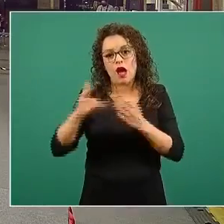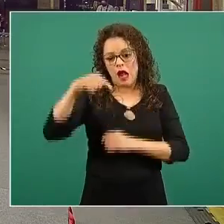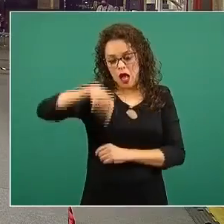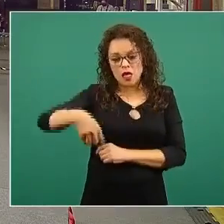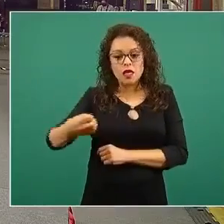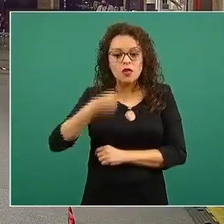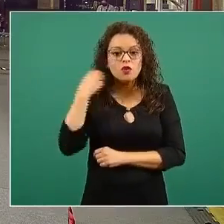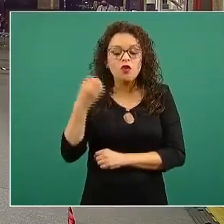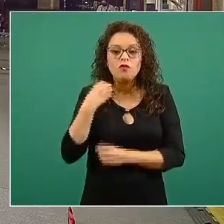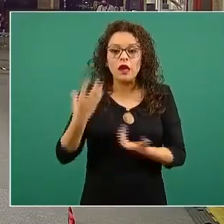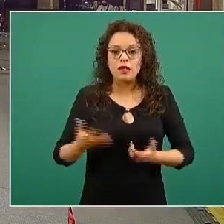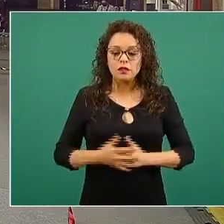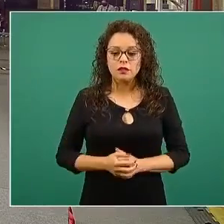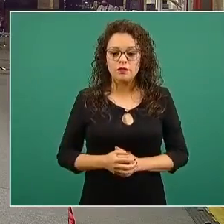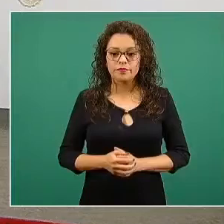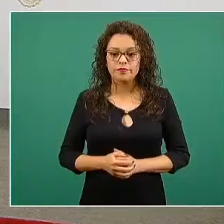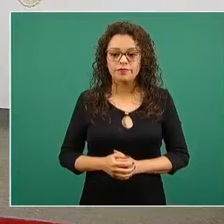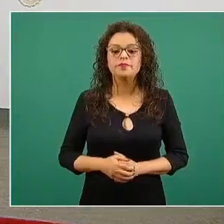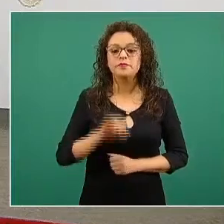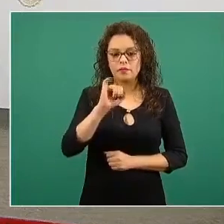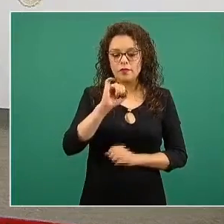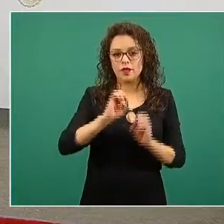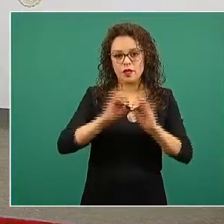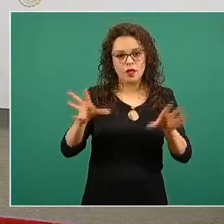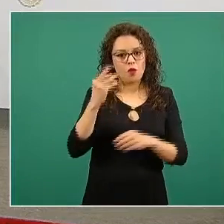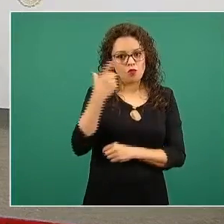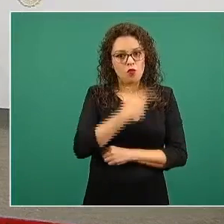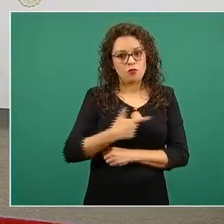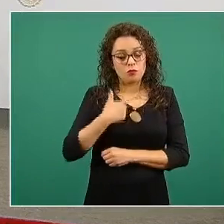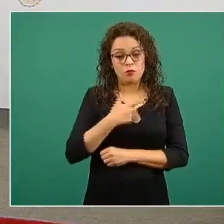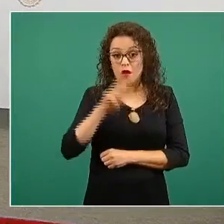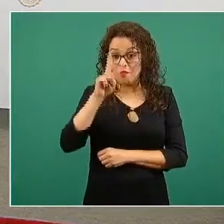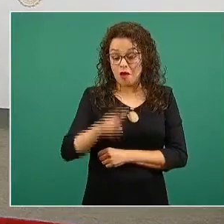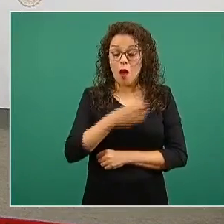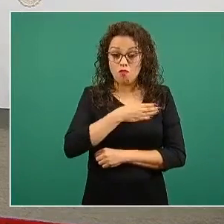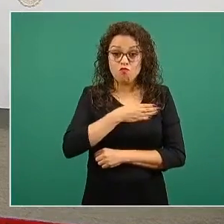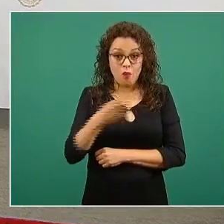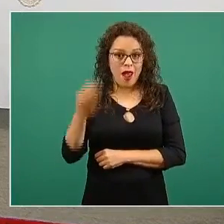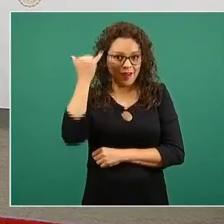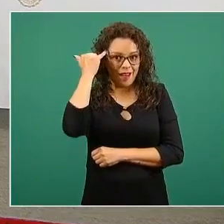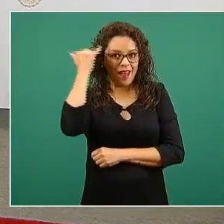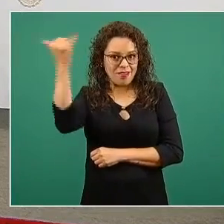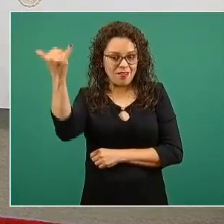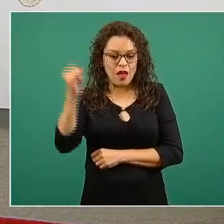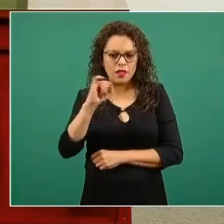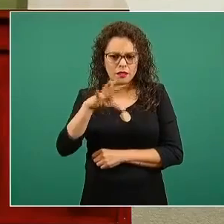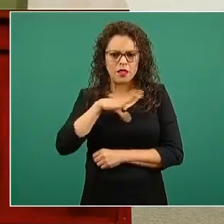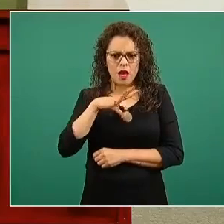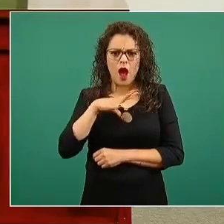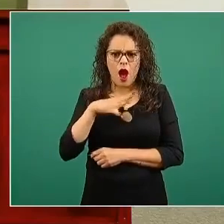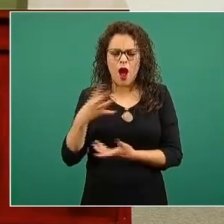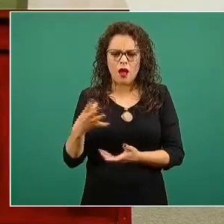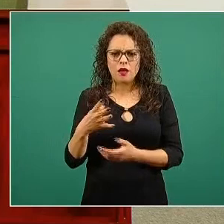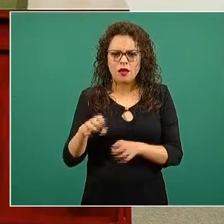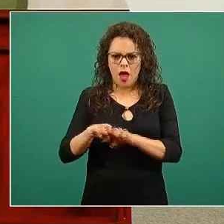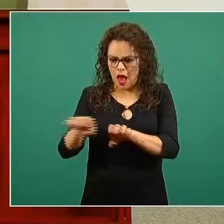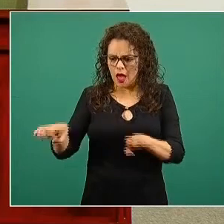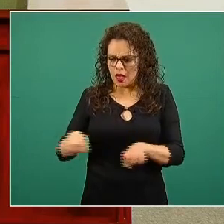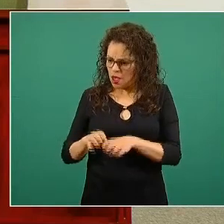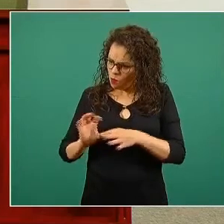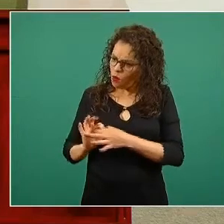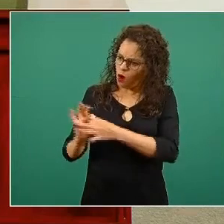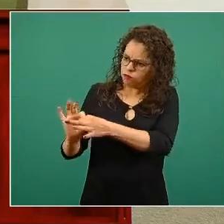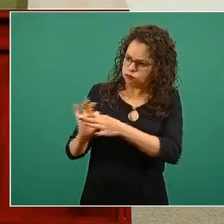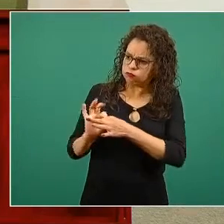De hecho, que considero que es una buena idea. Tenemos, lógicamente, una coordinación y hacemos una sinergia muy importante